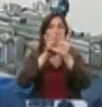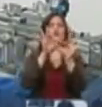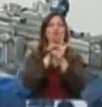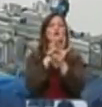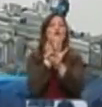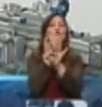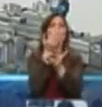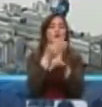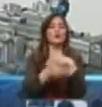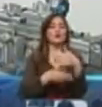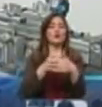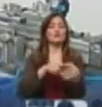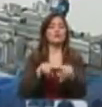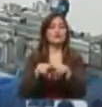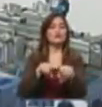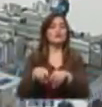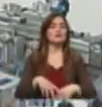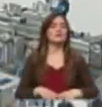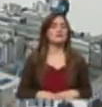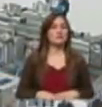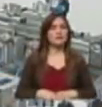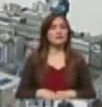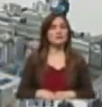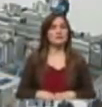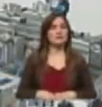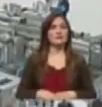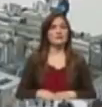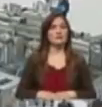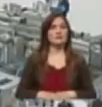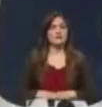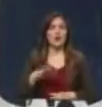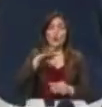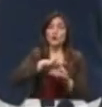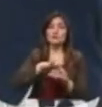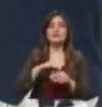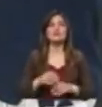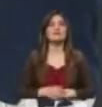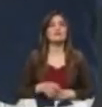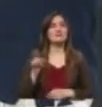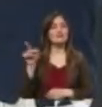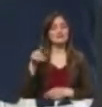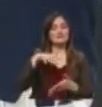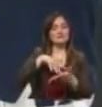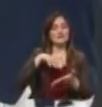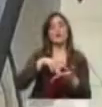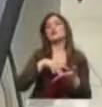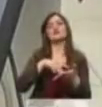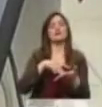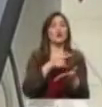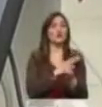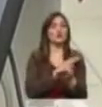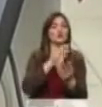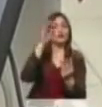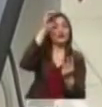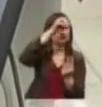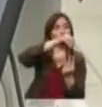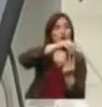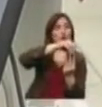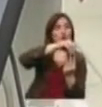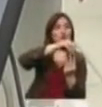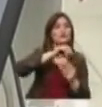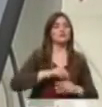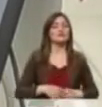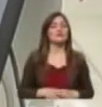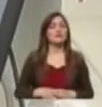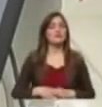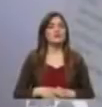funciona este proceso del concurso también y el link directo para realizar la votación. Los chicos son estudiantes de la Universidad Tecnológica